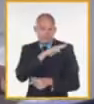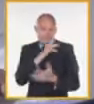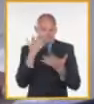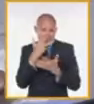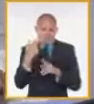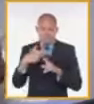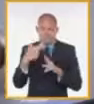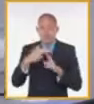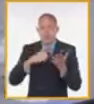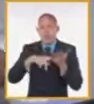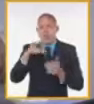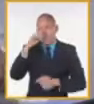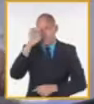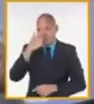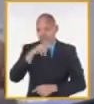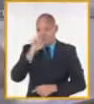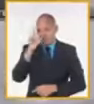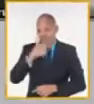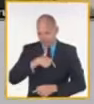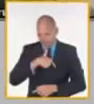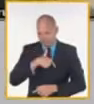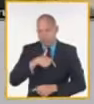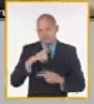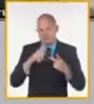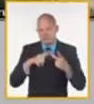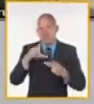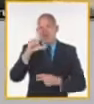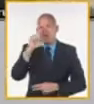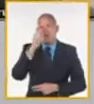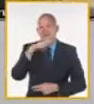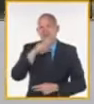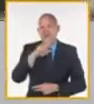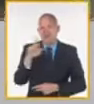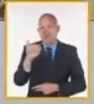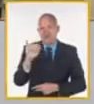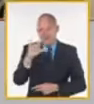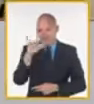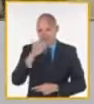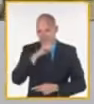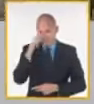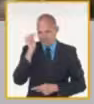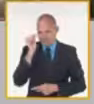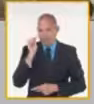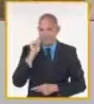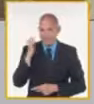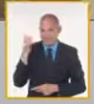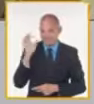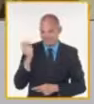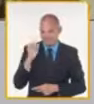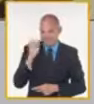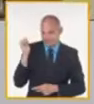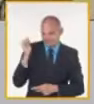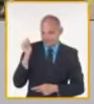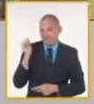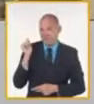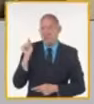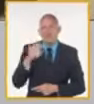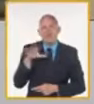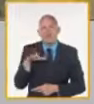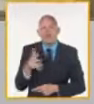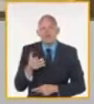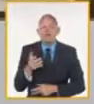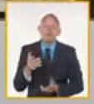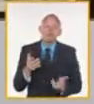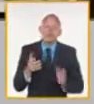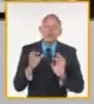y hay evidencia por ejemplo es en El Pum en un campamento en un en un parque que hay en el condado coler en el napl